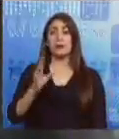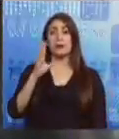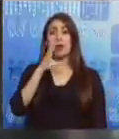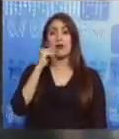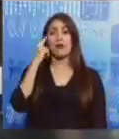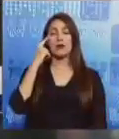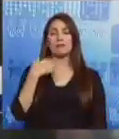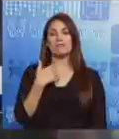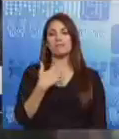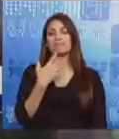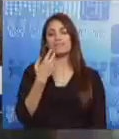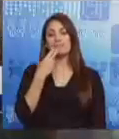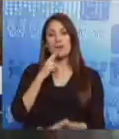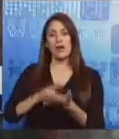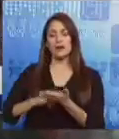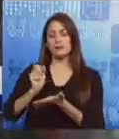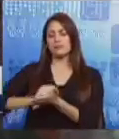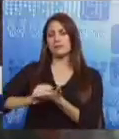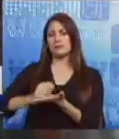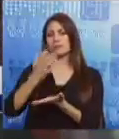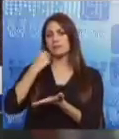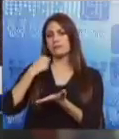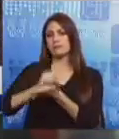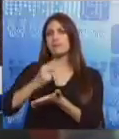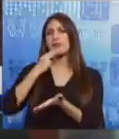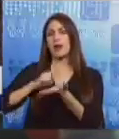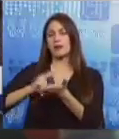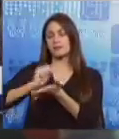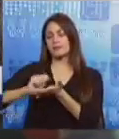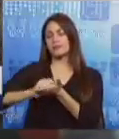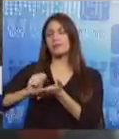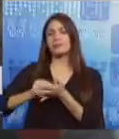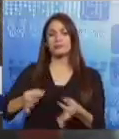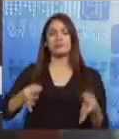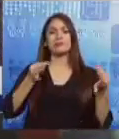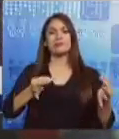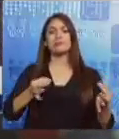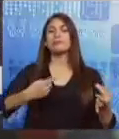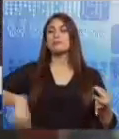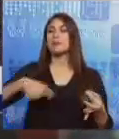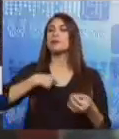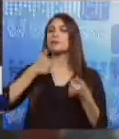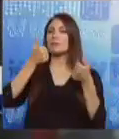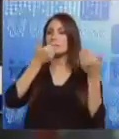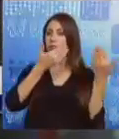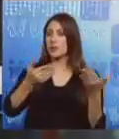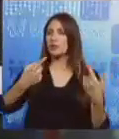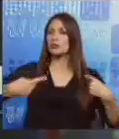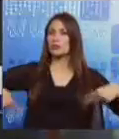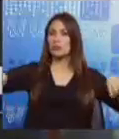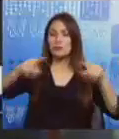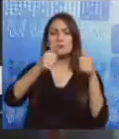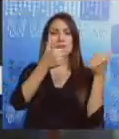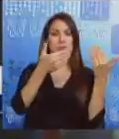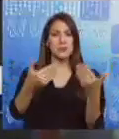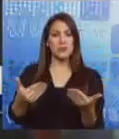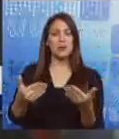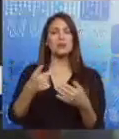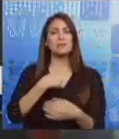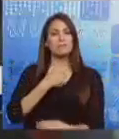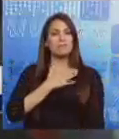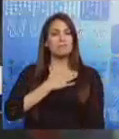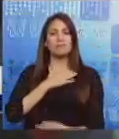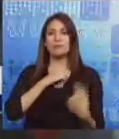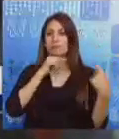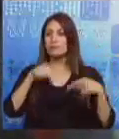dejado una nota para todos. Bienvenidos a la LAP, tercera edición. Lamento no